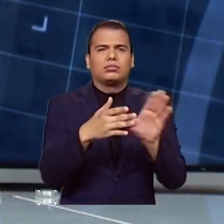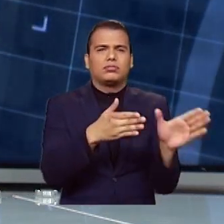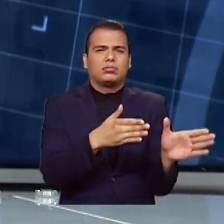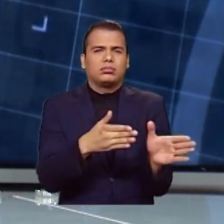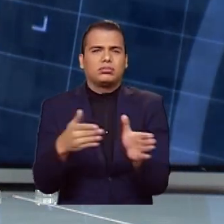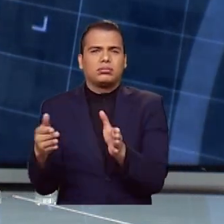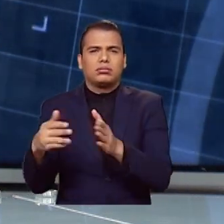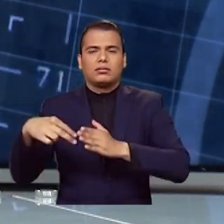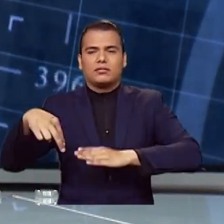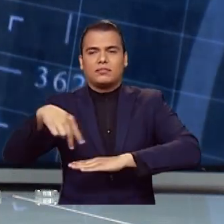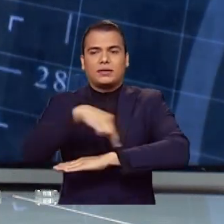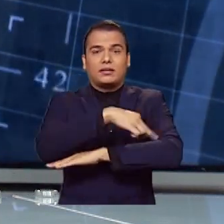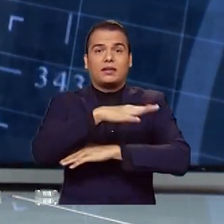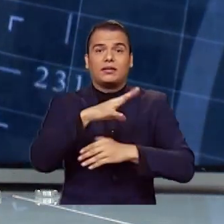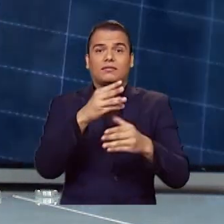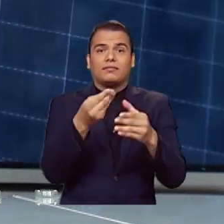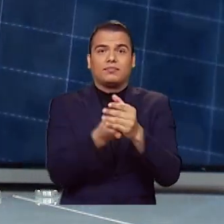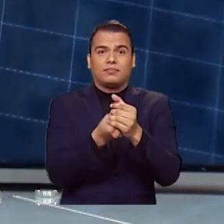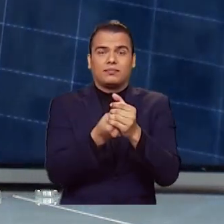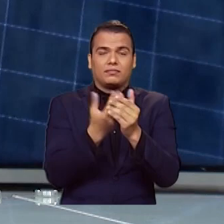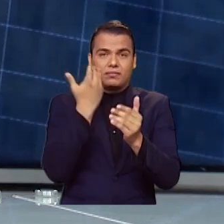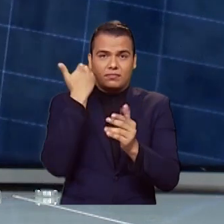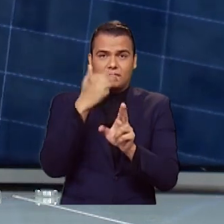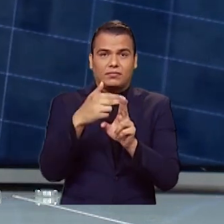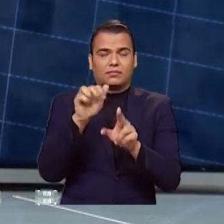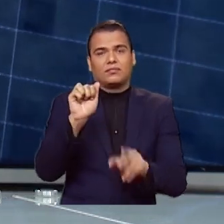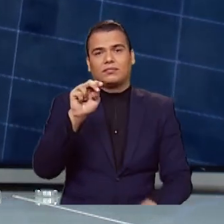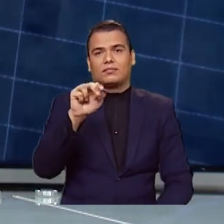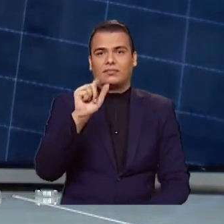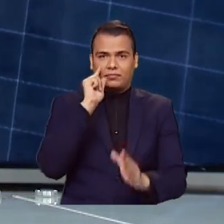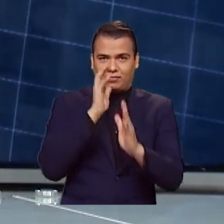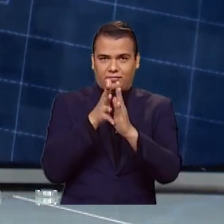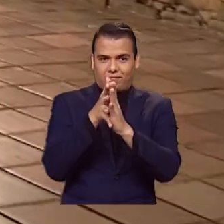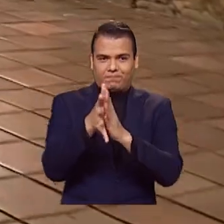la pasarela de inclusión. Ana Montaño tiene todos los detalles.